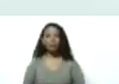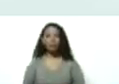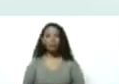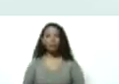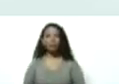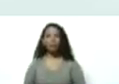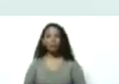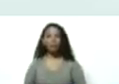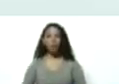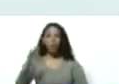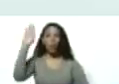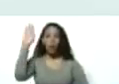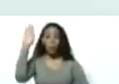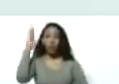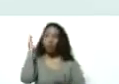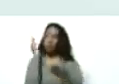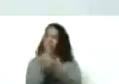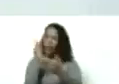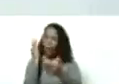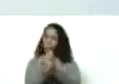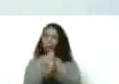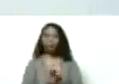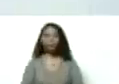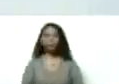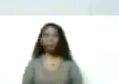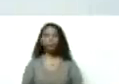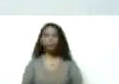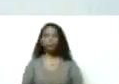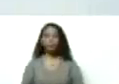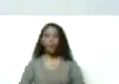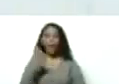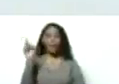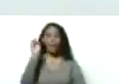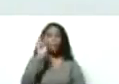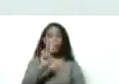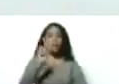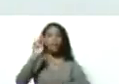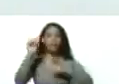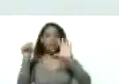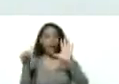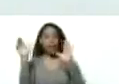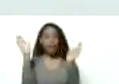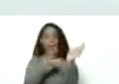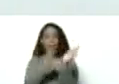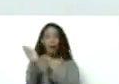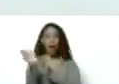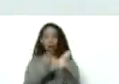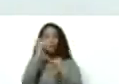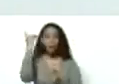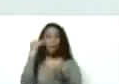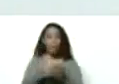El juramento de siempre, desde aquel 26 de marzo de 1994,